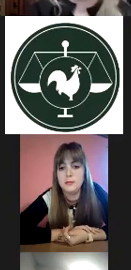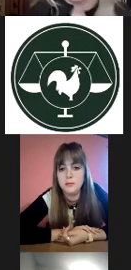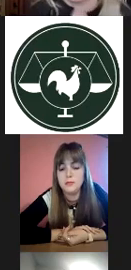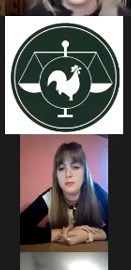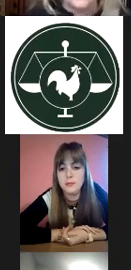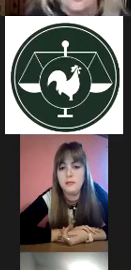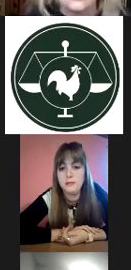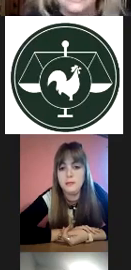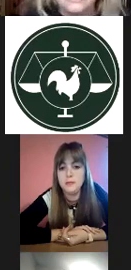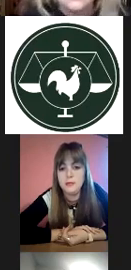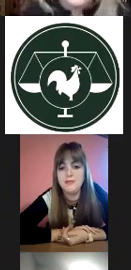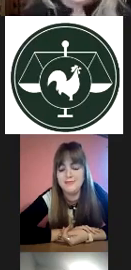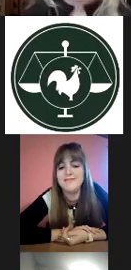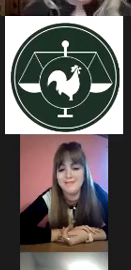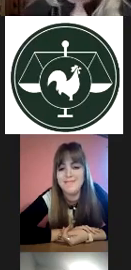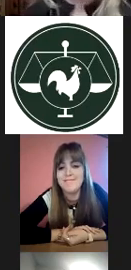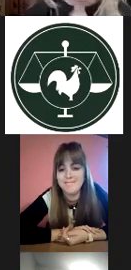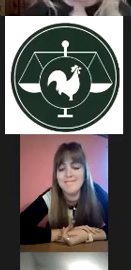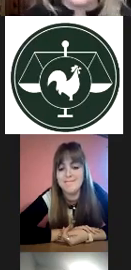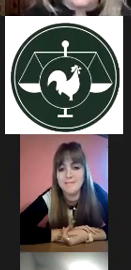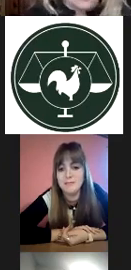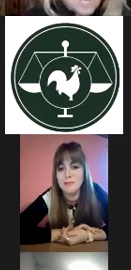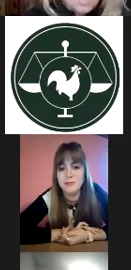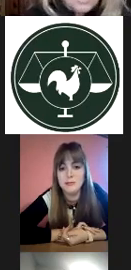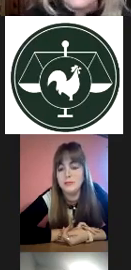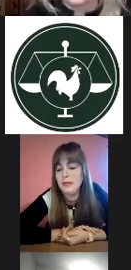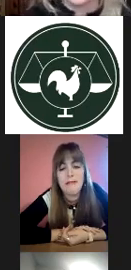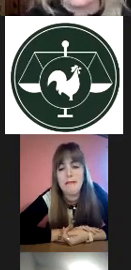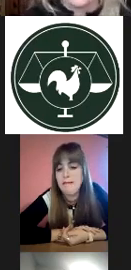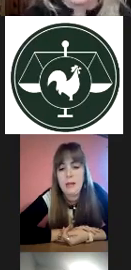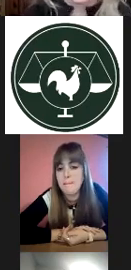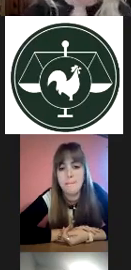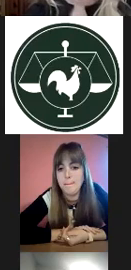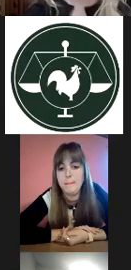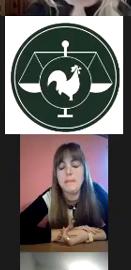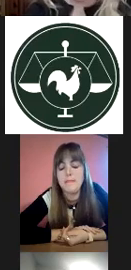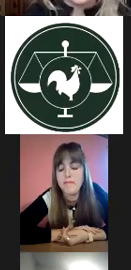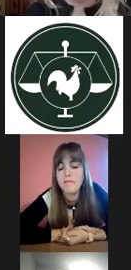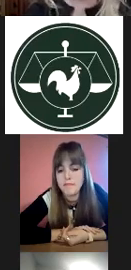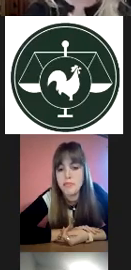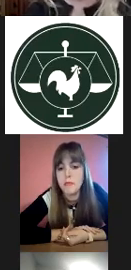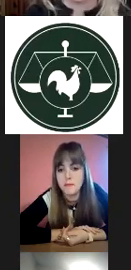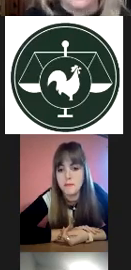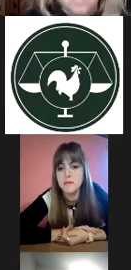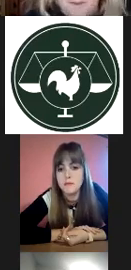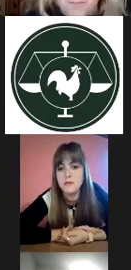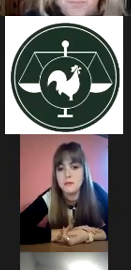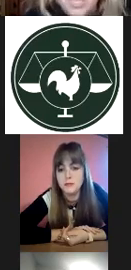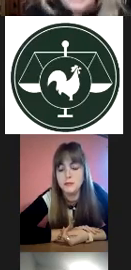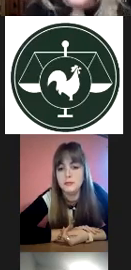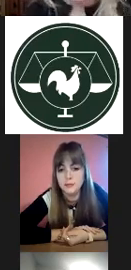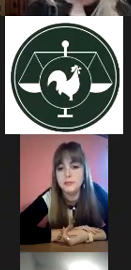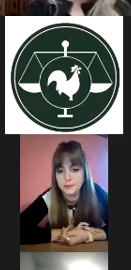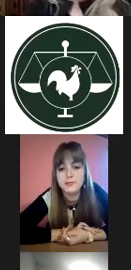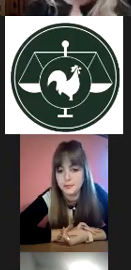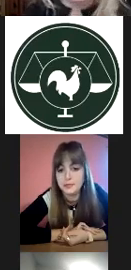con la reproducción. No sabía, me dijo. Bueno, este es el otro problema, el de la educación, concientización.